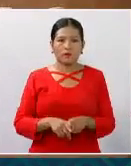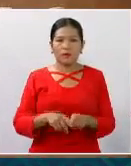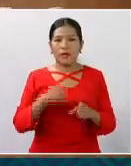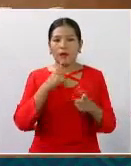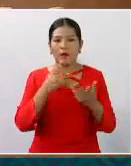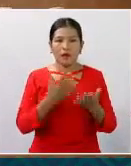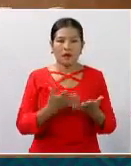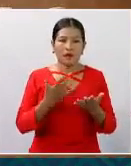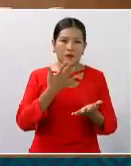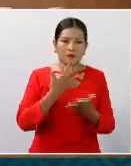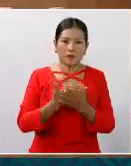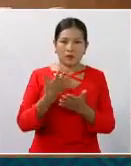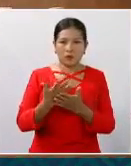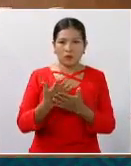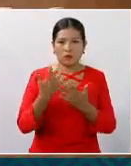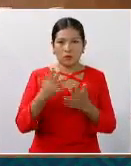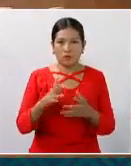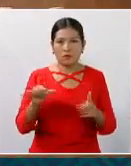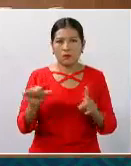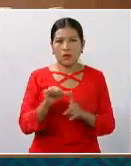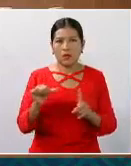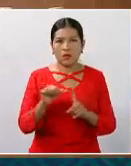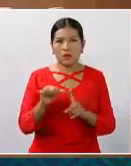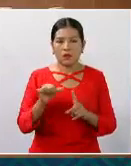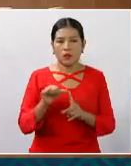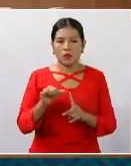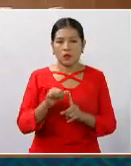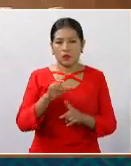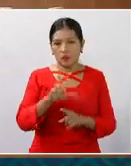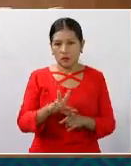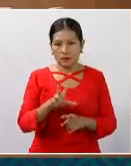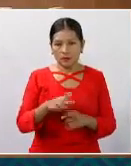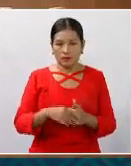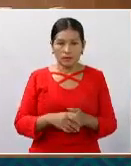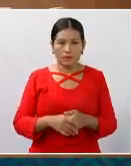que proponía el artículo 3.